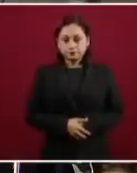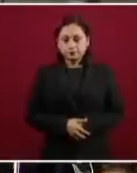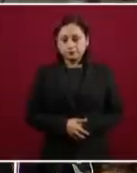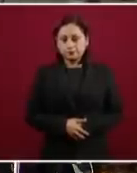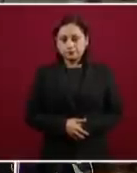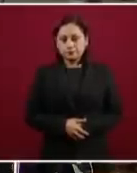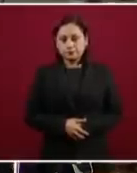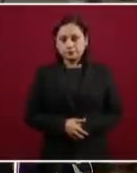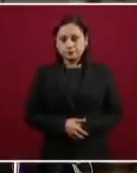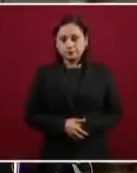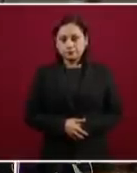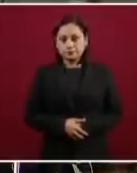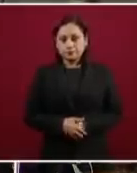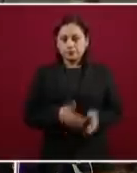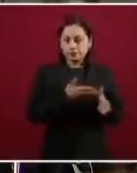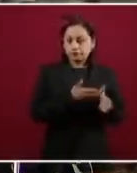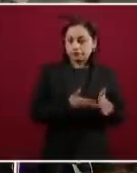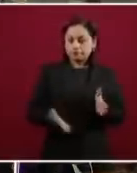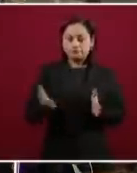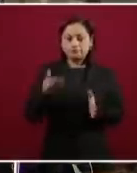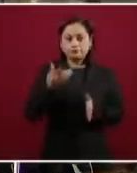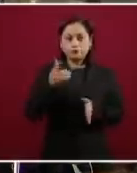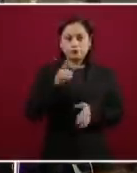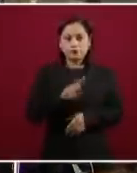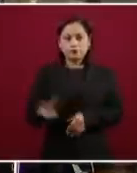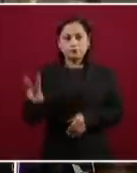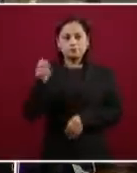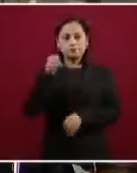concluir esta semana informativa